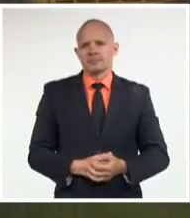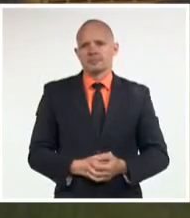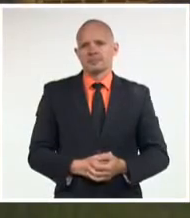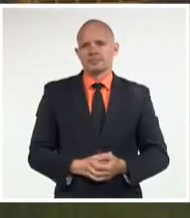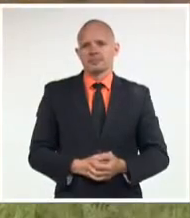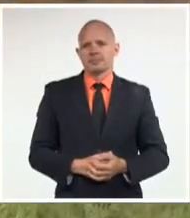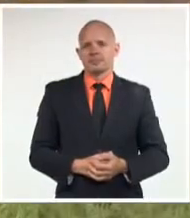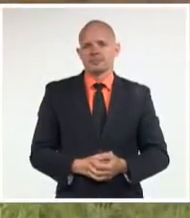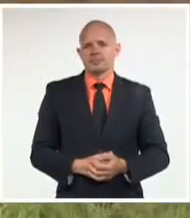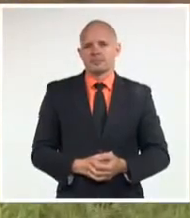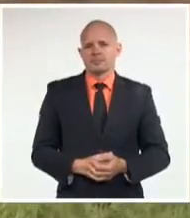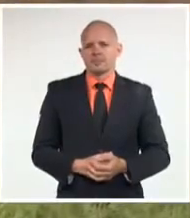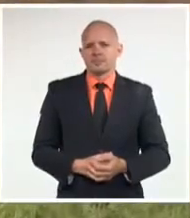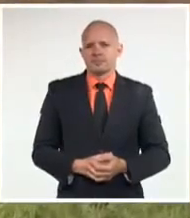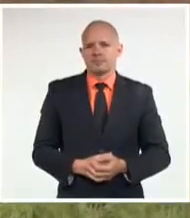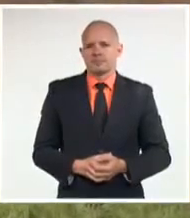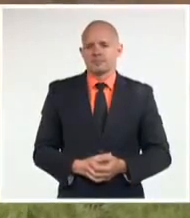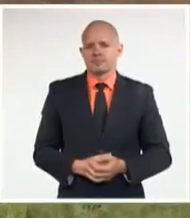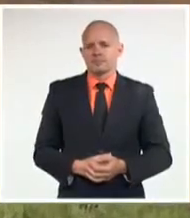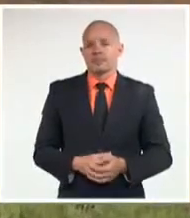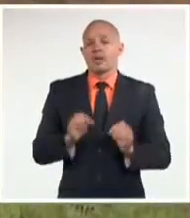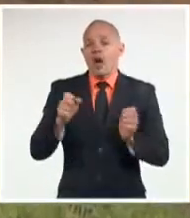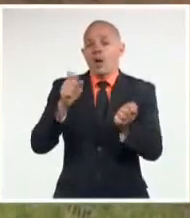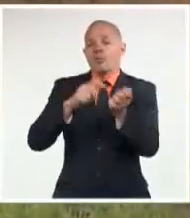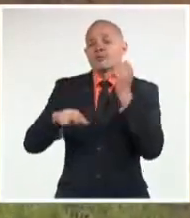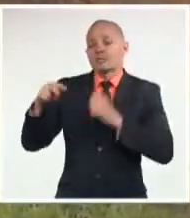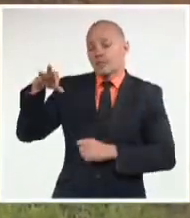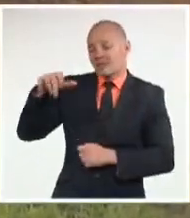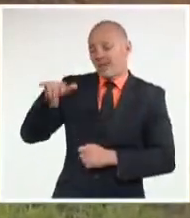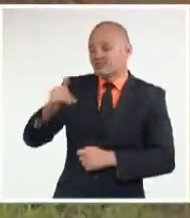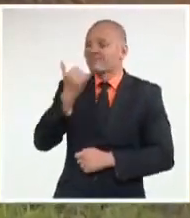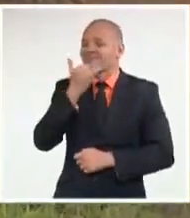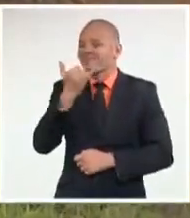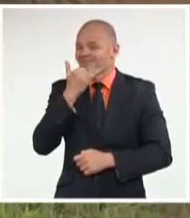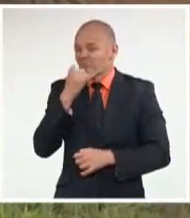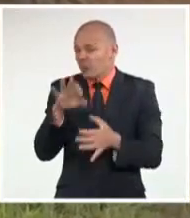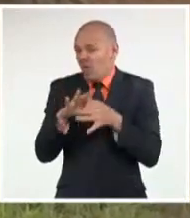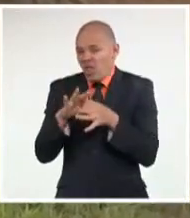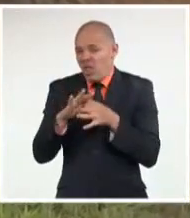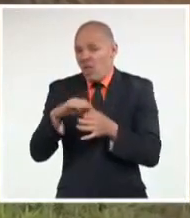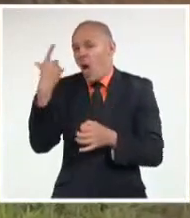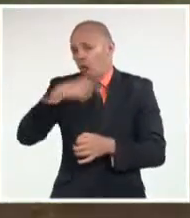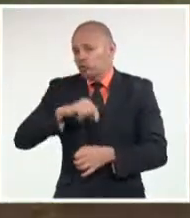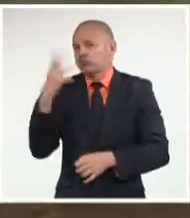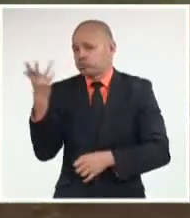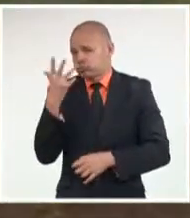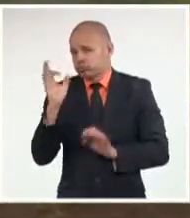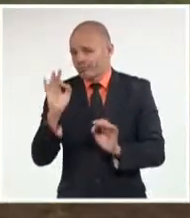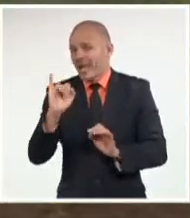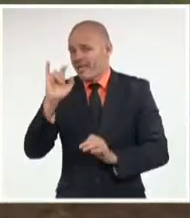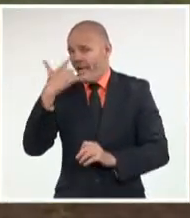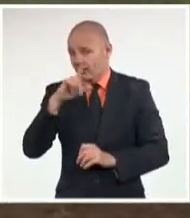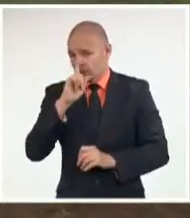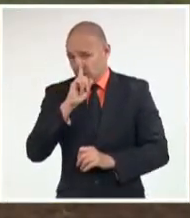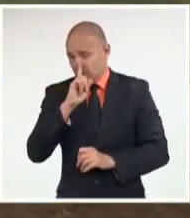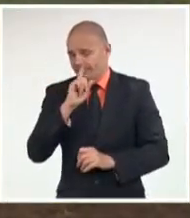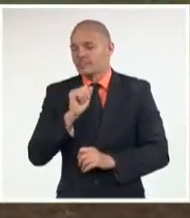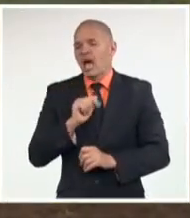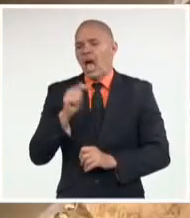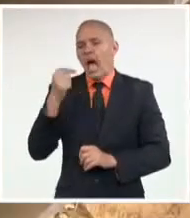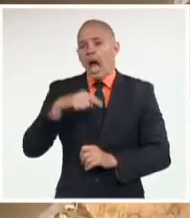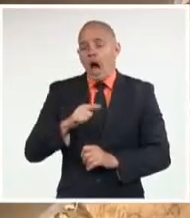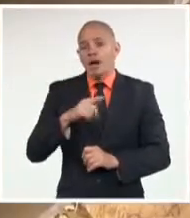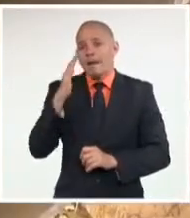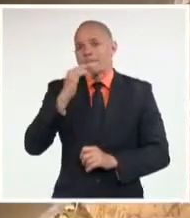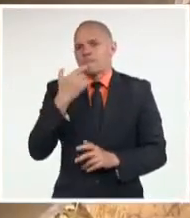Los estragos ocasionados por Ian a la provincia más occidental acentuaron una de las principales problemáticas que complejiza la vida de quienes aquí residen.